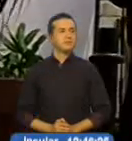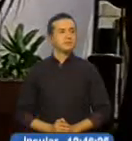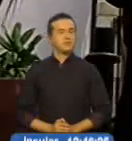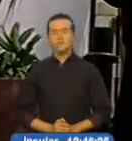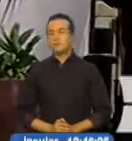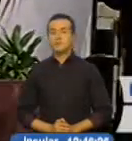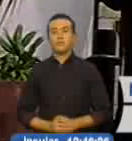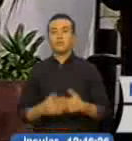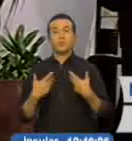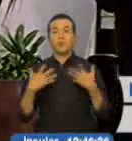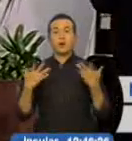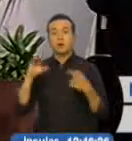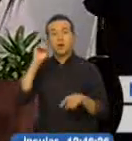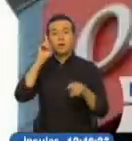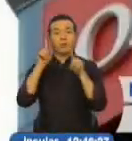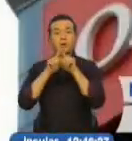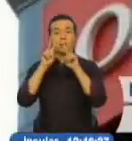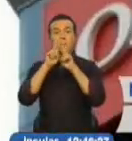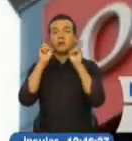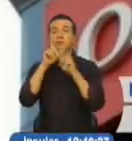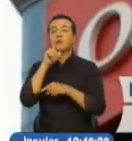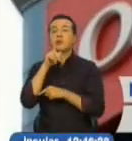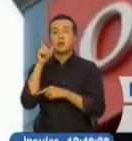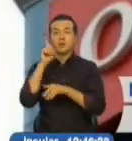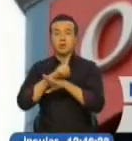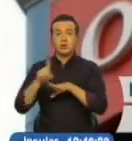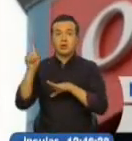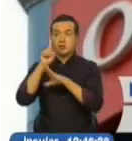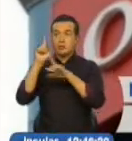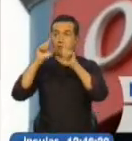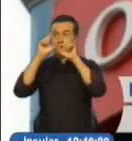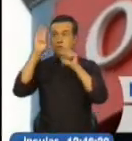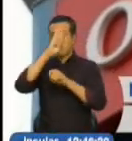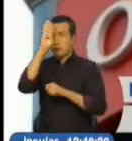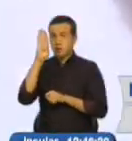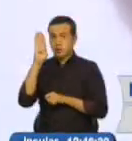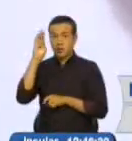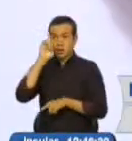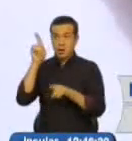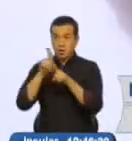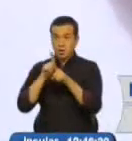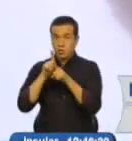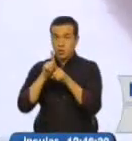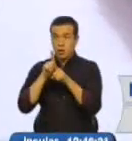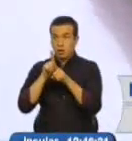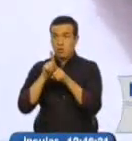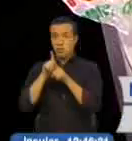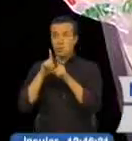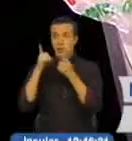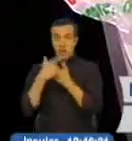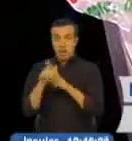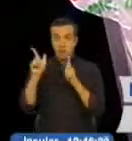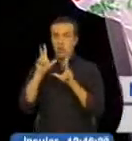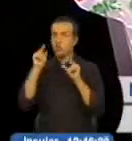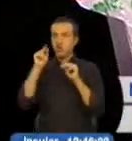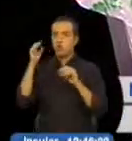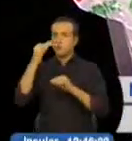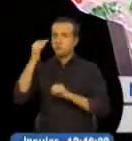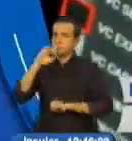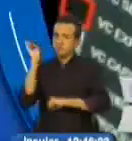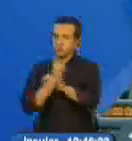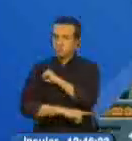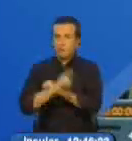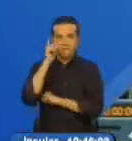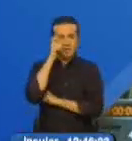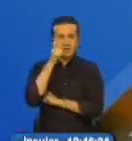No existe ningún acuerdo de inmunidad en favor de directivos de Odebrecht en Ecuador. Así lo sostiene la fiscal subrogante Tania Moreno.